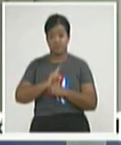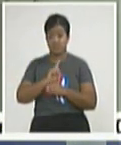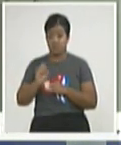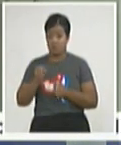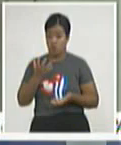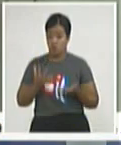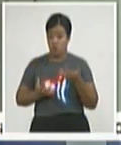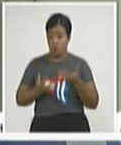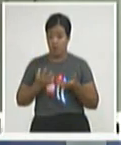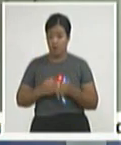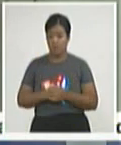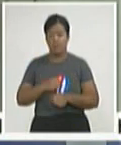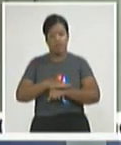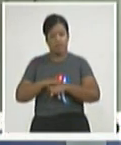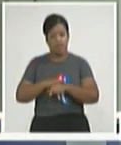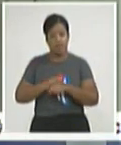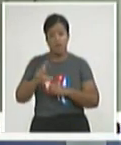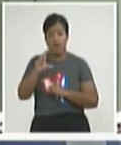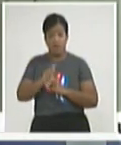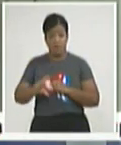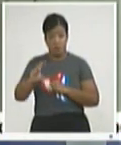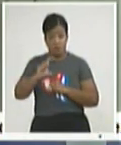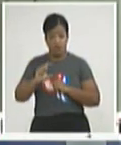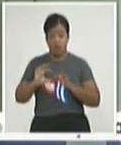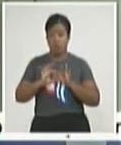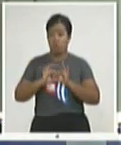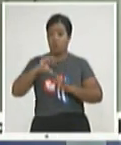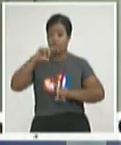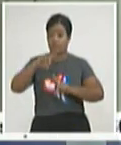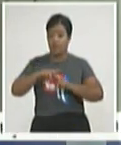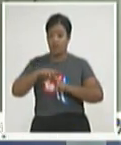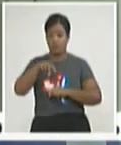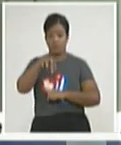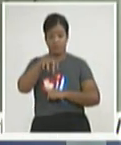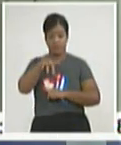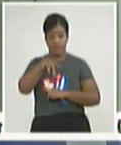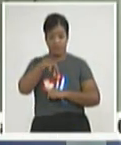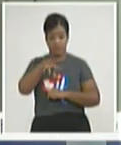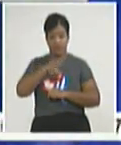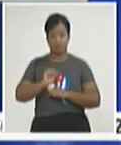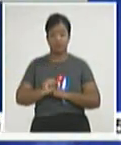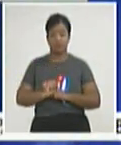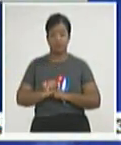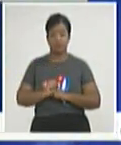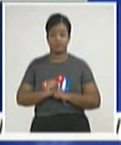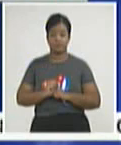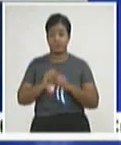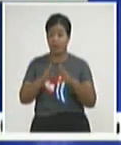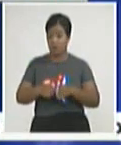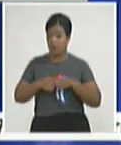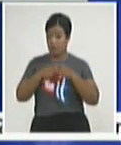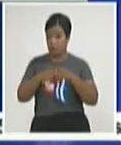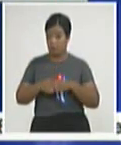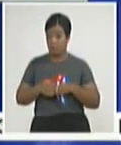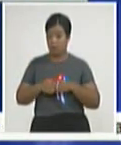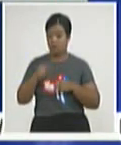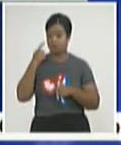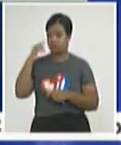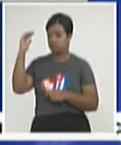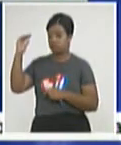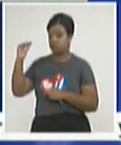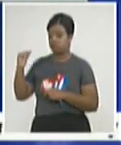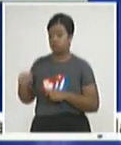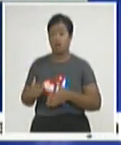Cienfuegos, Camagüey, Guantánamo, Pinar del Río, Granma, Santiago de